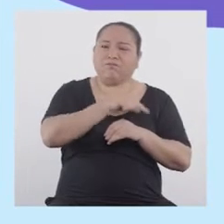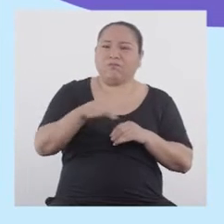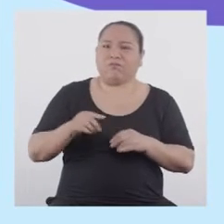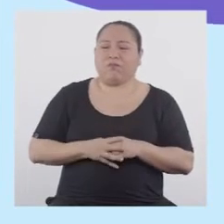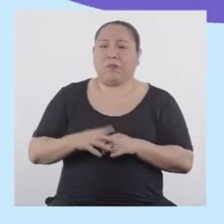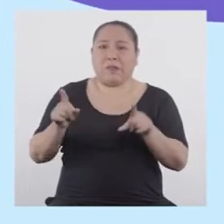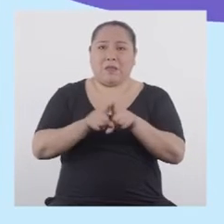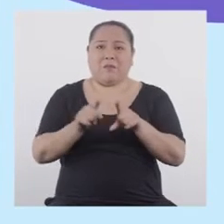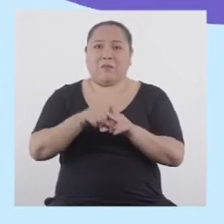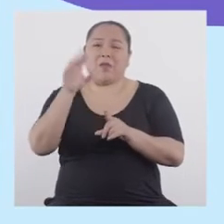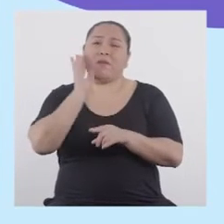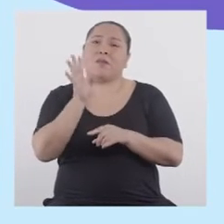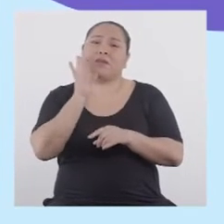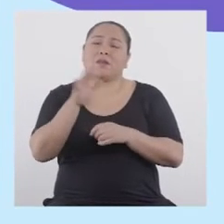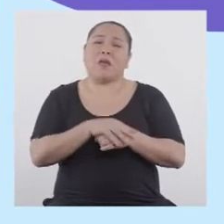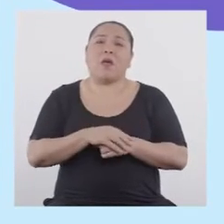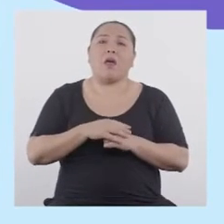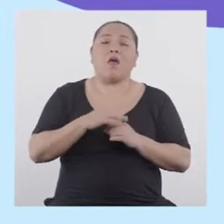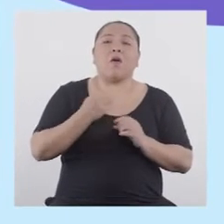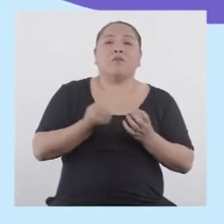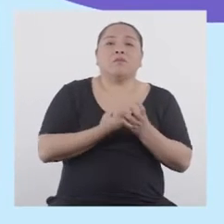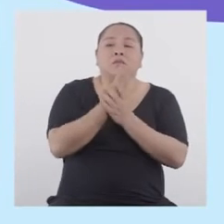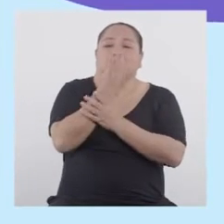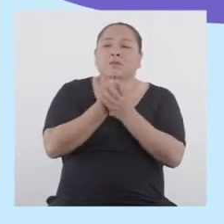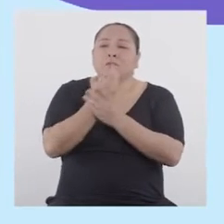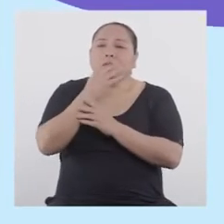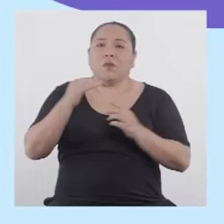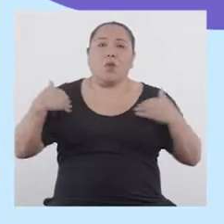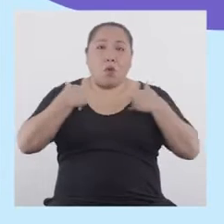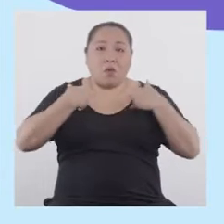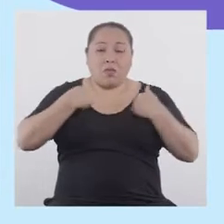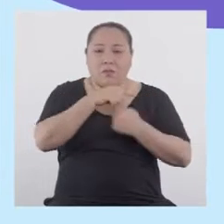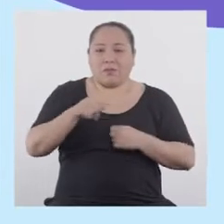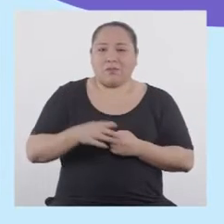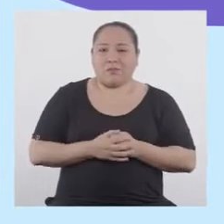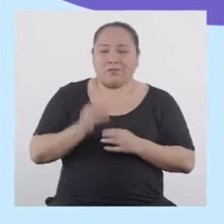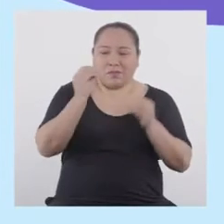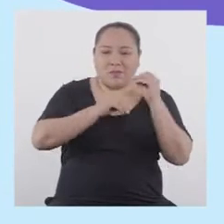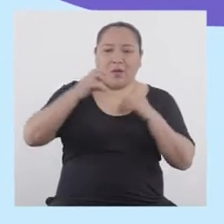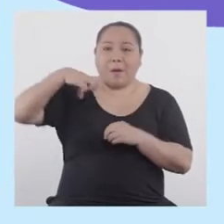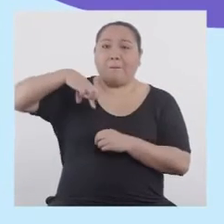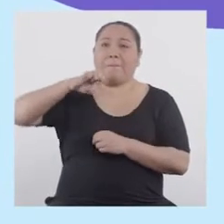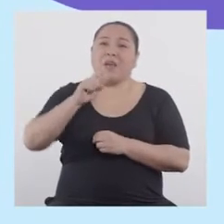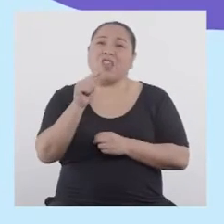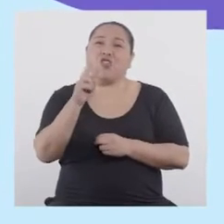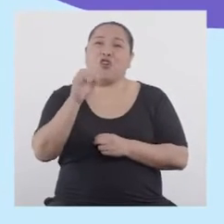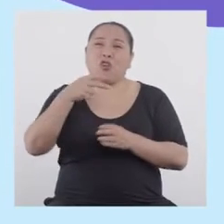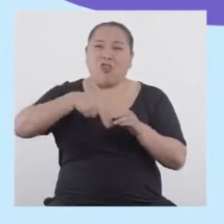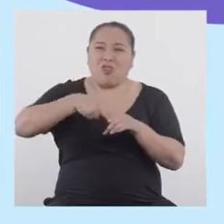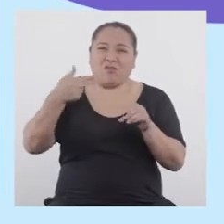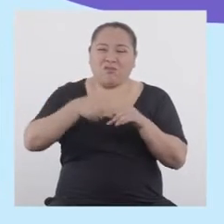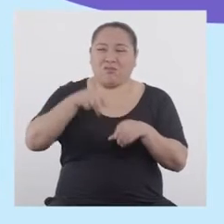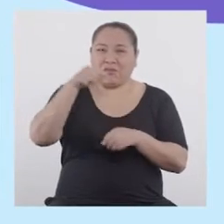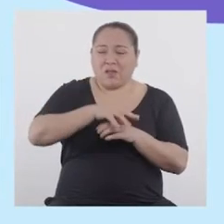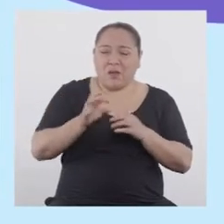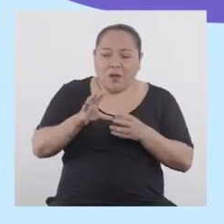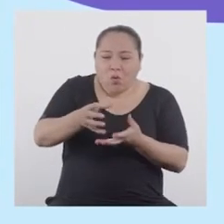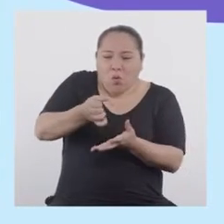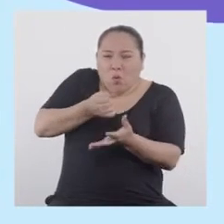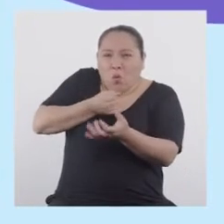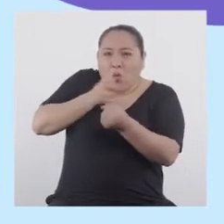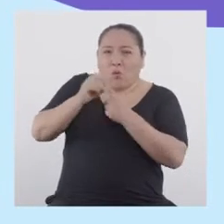basura, que a su vez contamina la flora y fauna. Porque son producidas a base de petróleo, el cual cuando